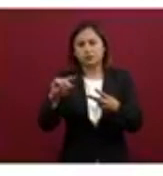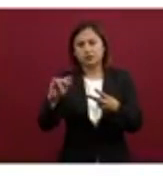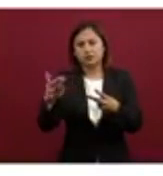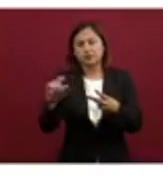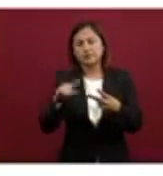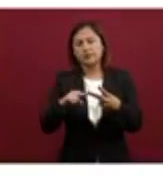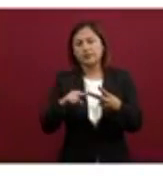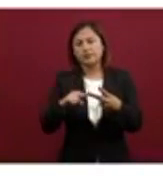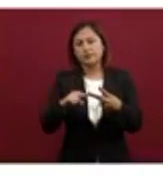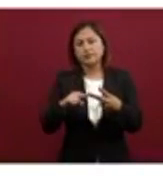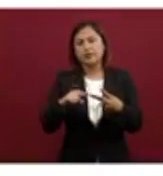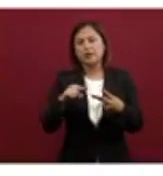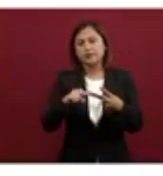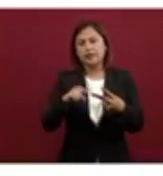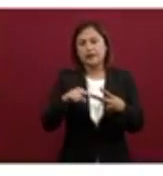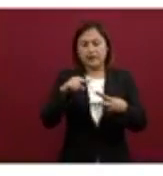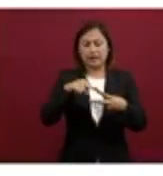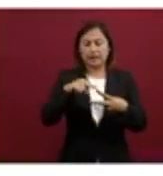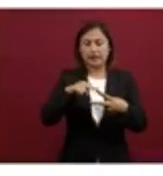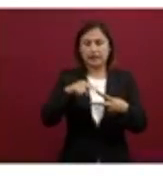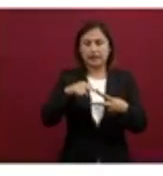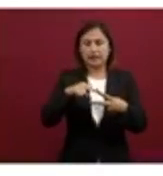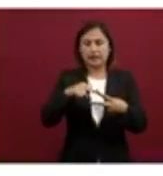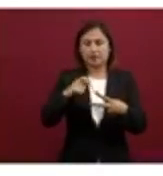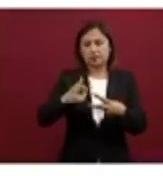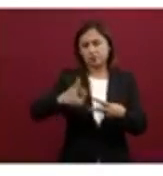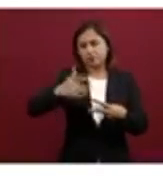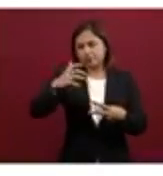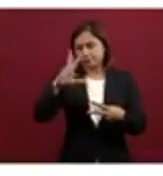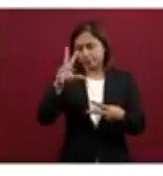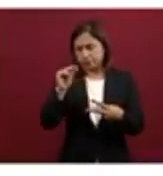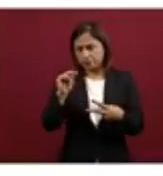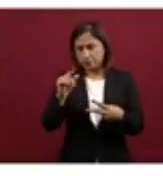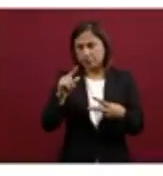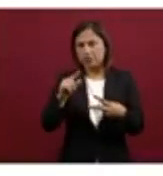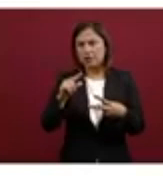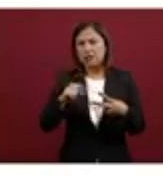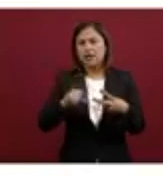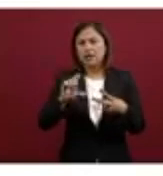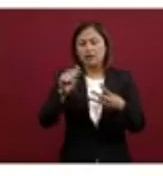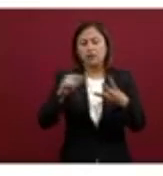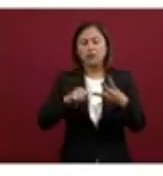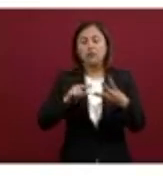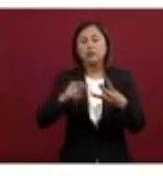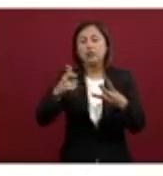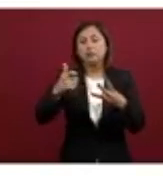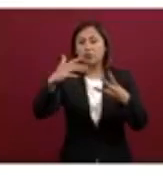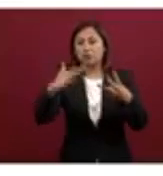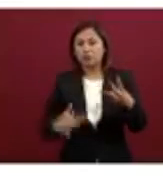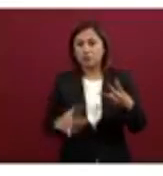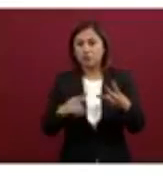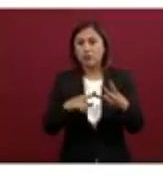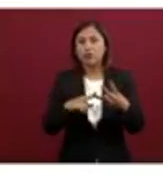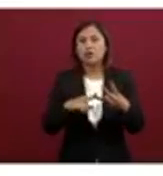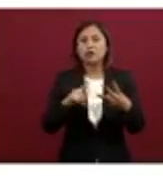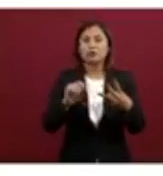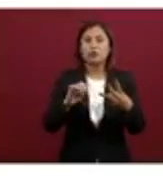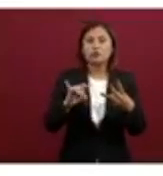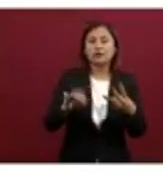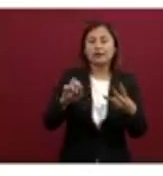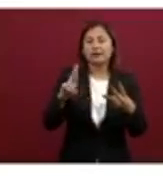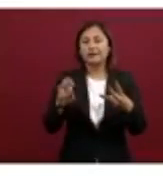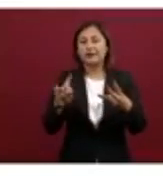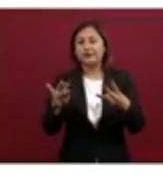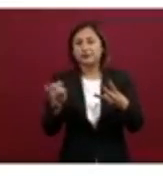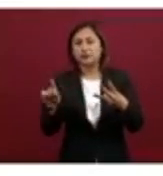precio de ExxonMobil no es de los más altos, y la más baja lo tiene Total, Repsol y Orsan